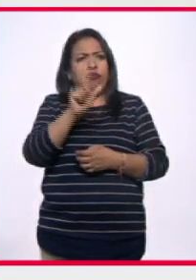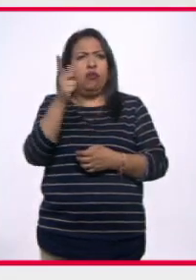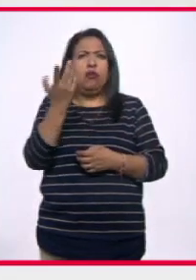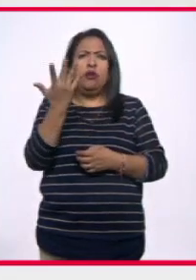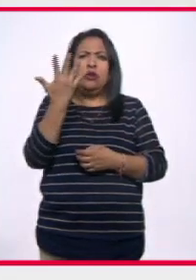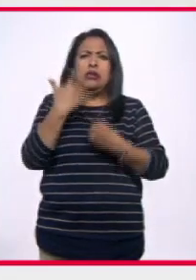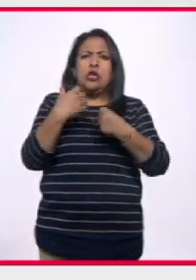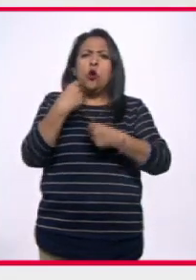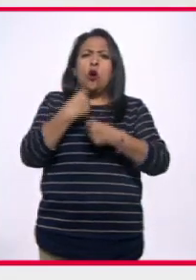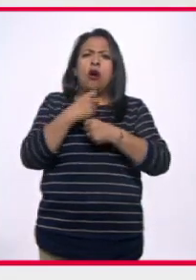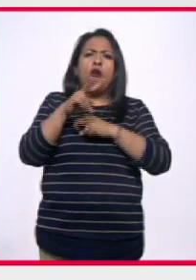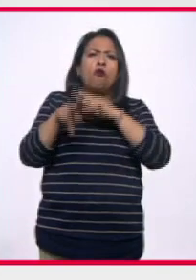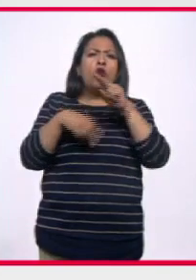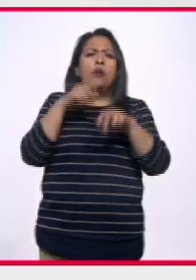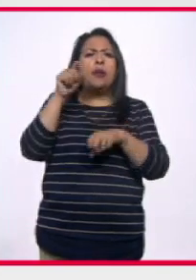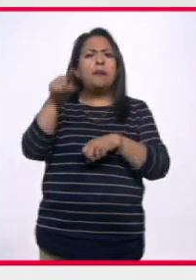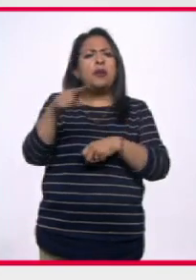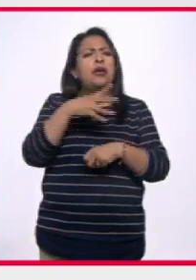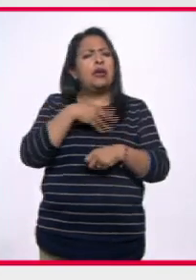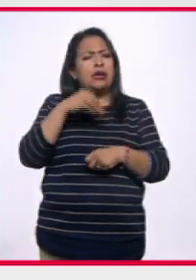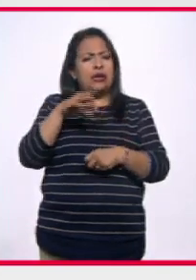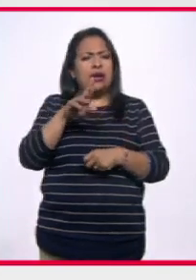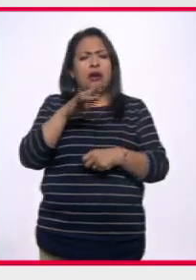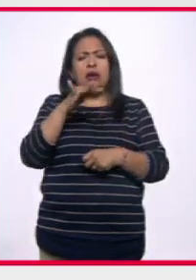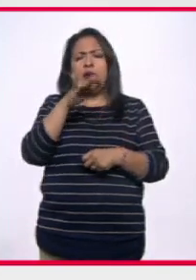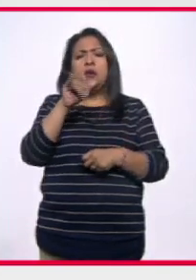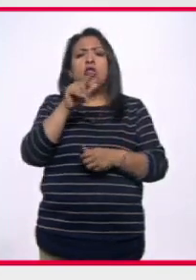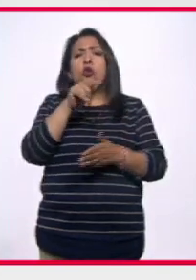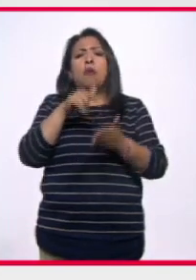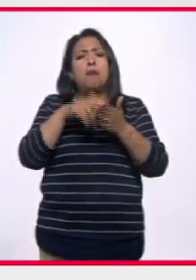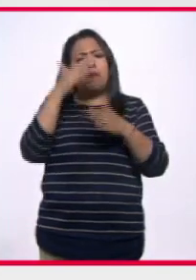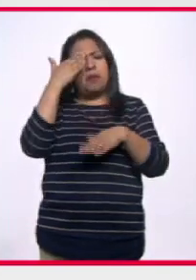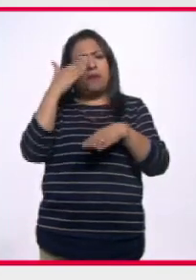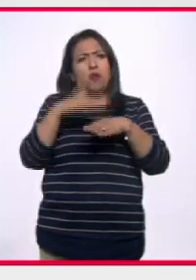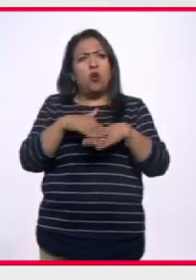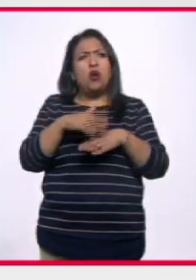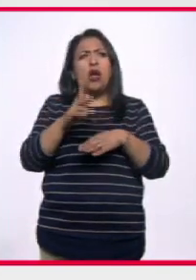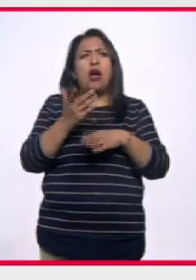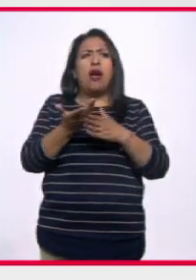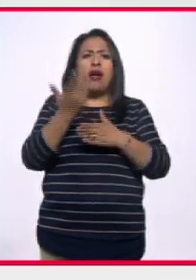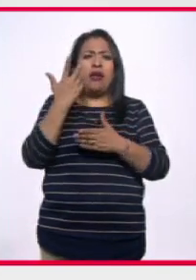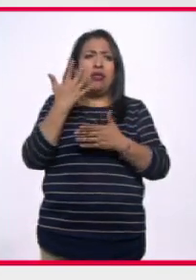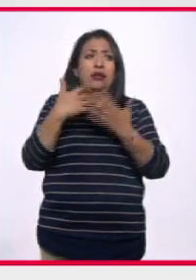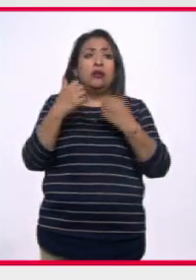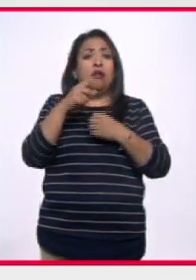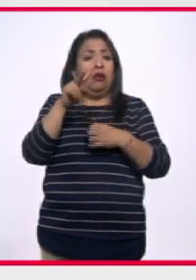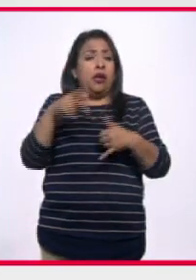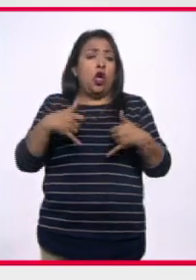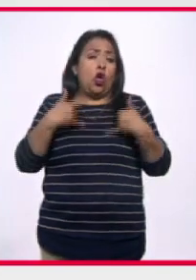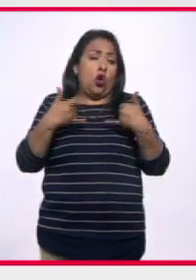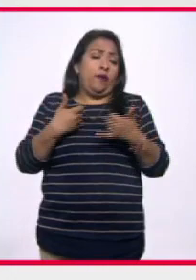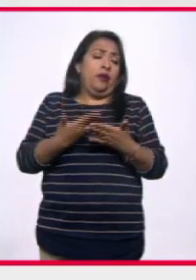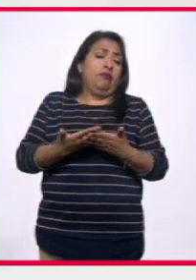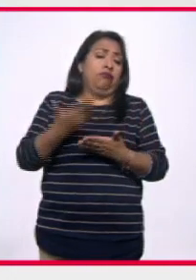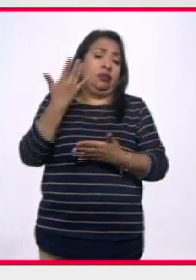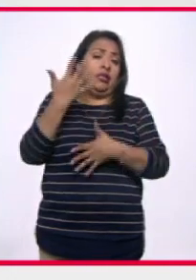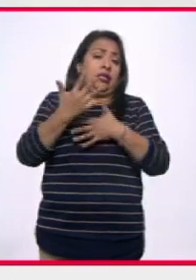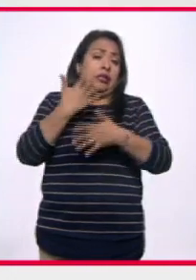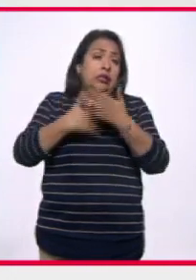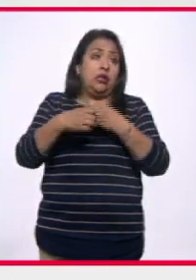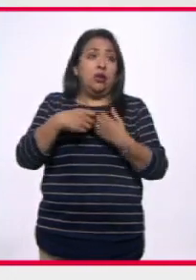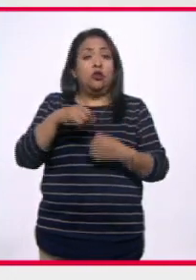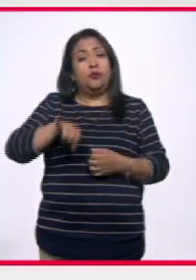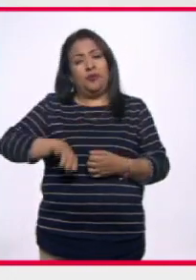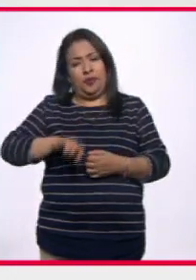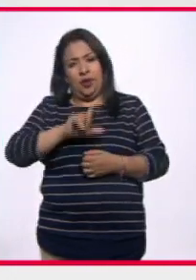hace cinco años también presentaron la hija del regimiento' en una conmemoración de cuando fue estrenado estaban ellos muy jóvenes y hay una cosa también muy interesante